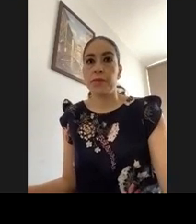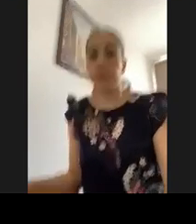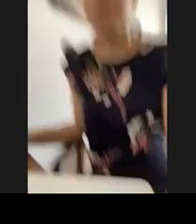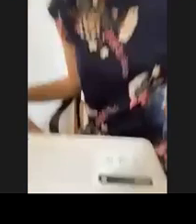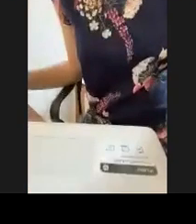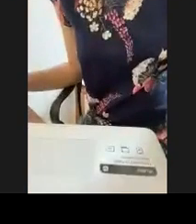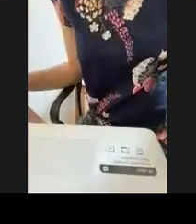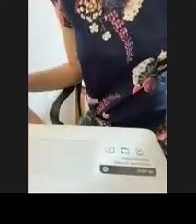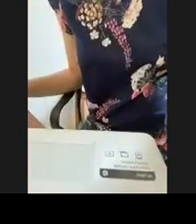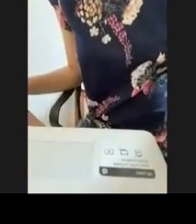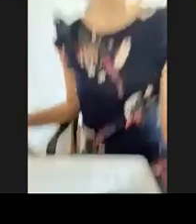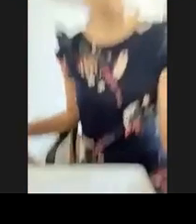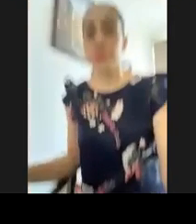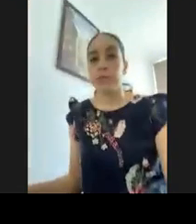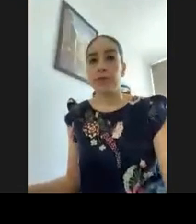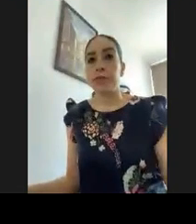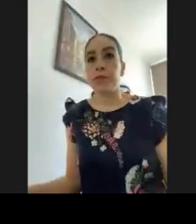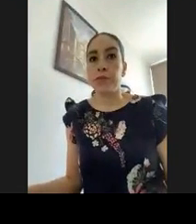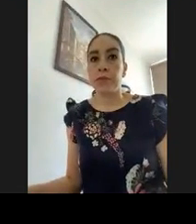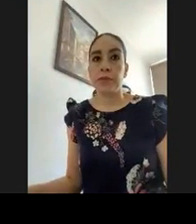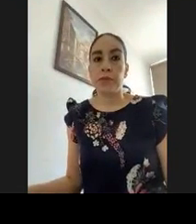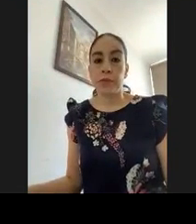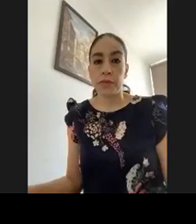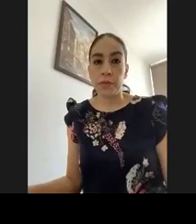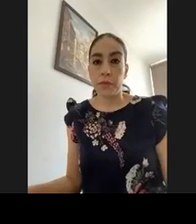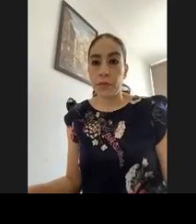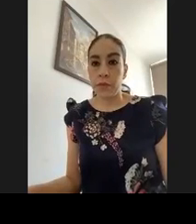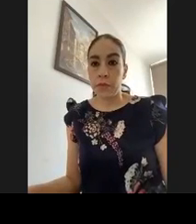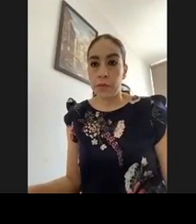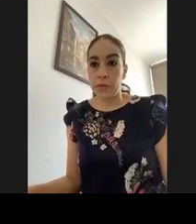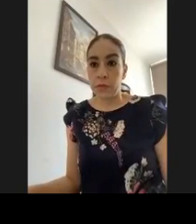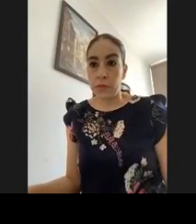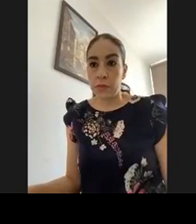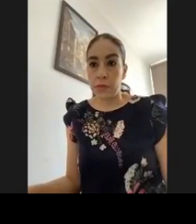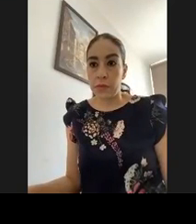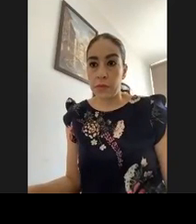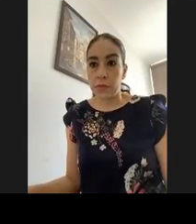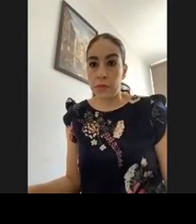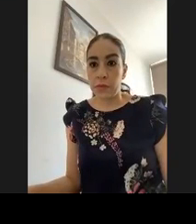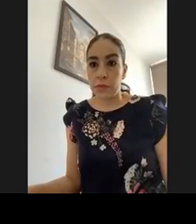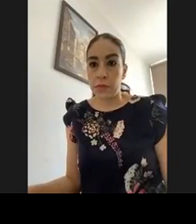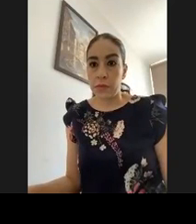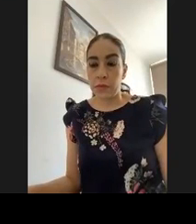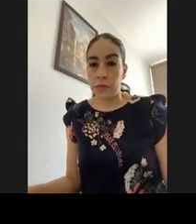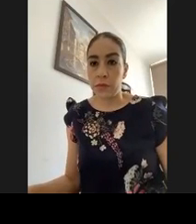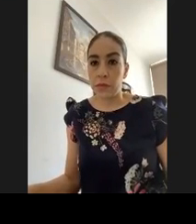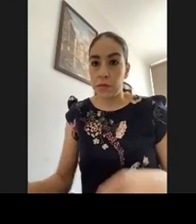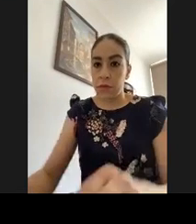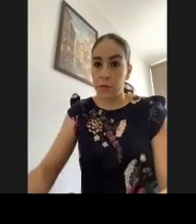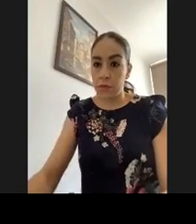Yo creo que lo ha recapitulado muy bien el regidor Rigoberto. Ha sido una primer parte el año pasado de